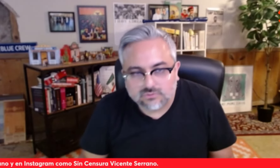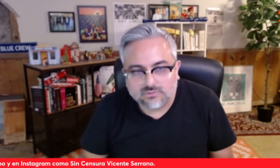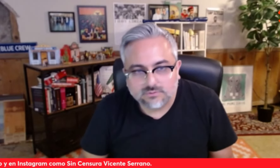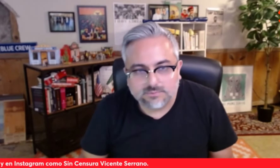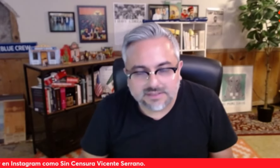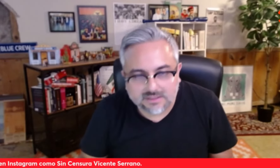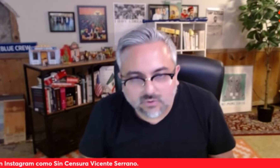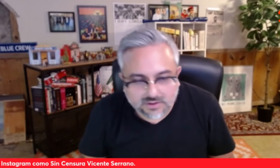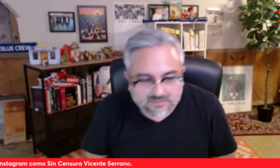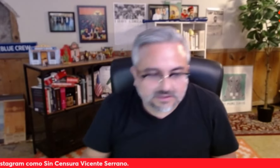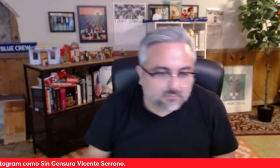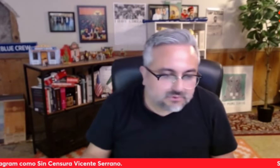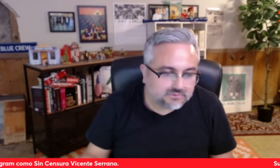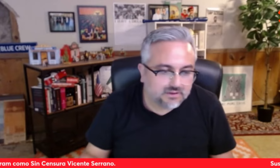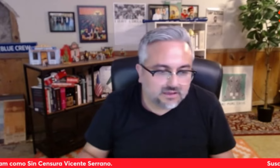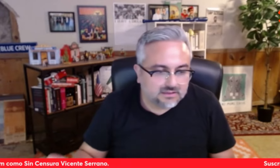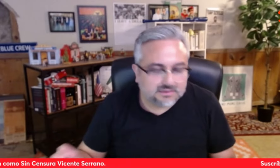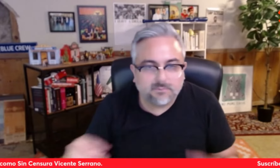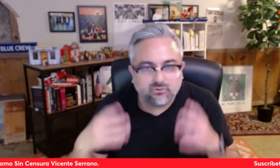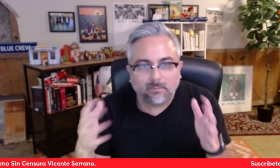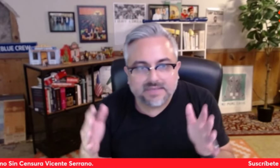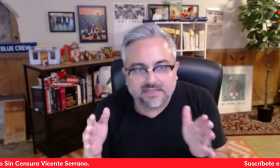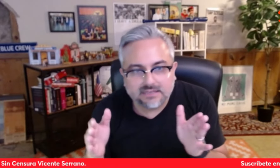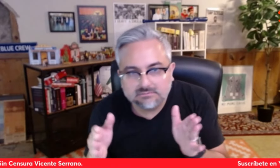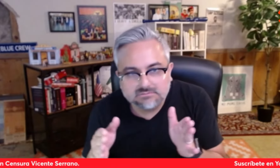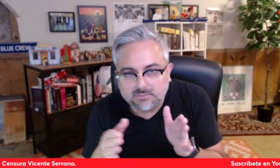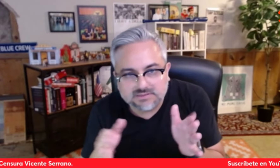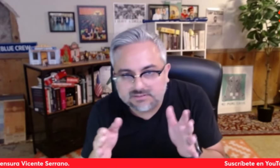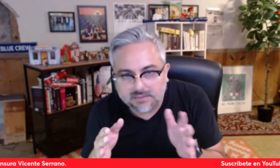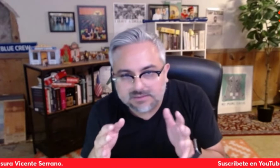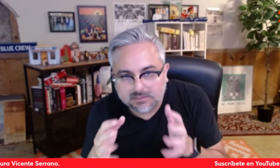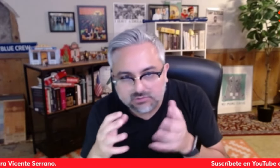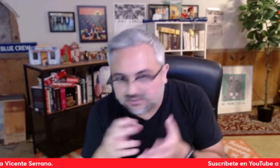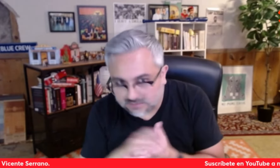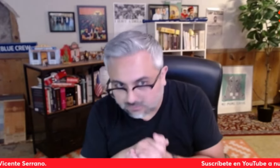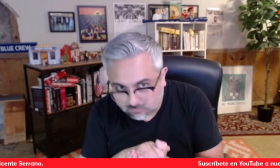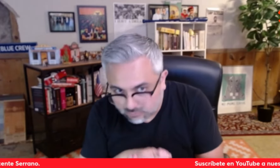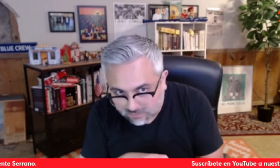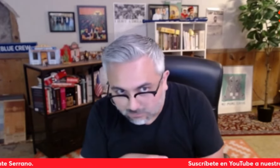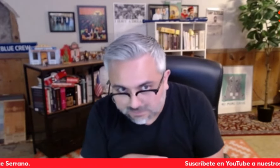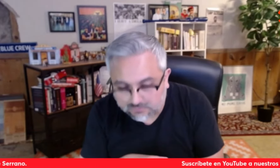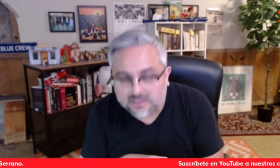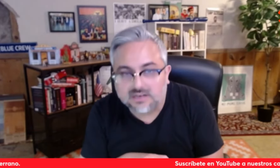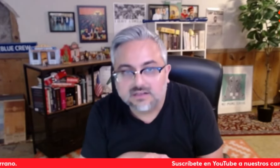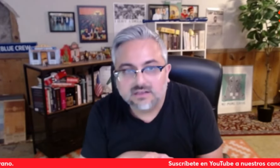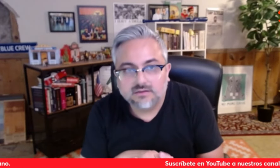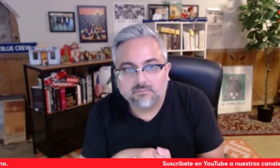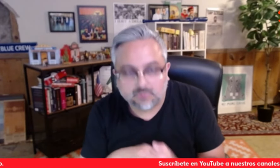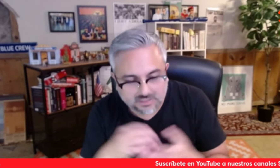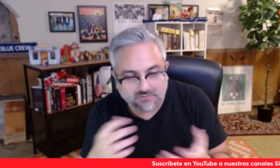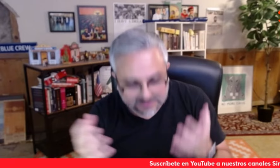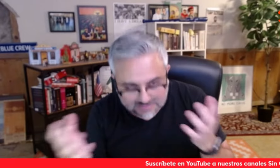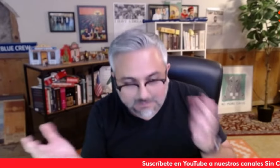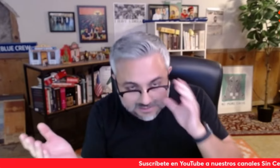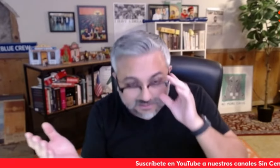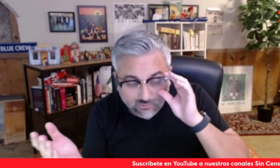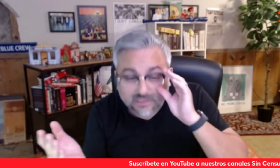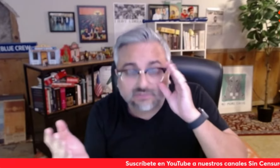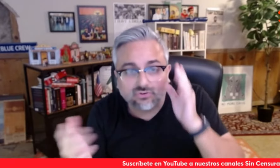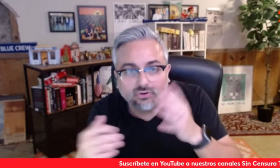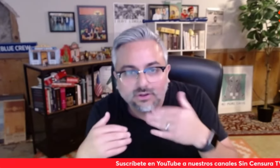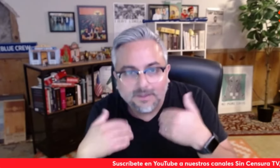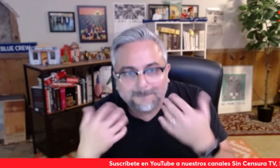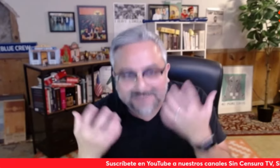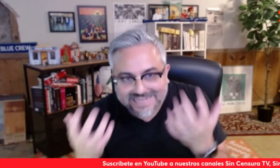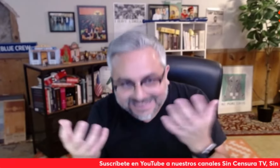excandidatos perdedores que pues tan pronto pierden, simple y sencillamente buscan tener un muy bajo perfil, porque efectivamente son